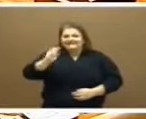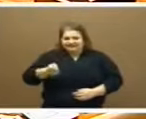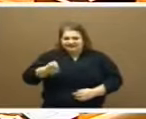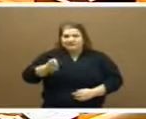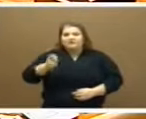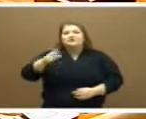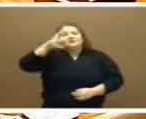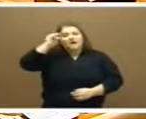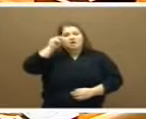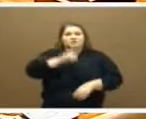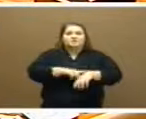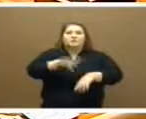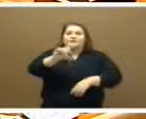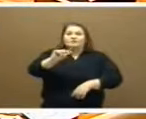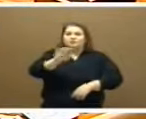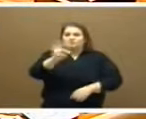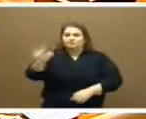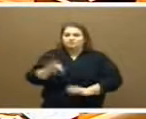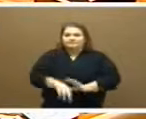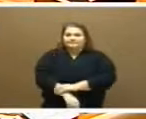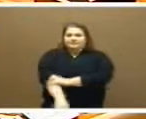de 5 minutos.